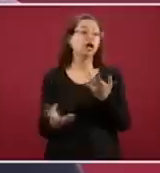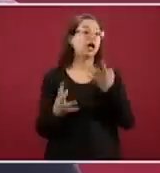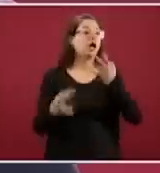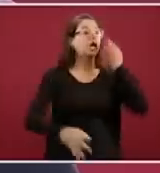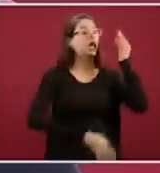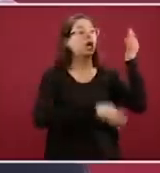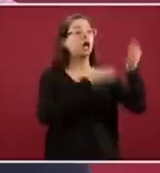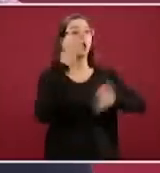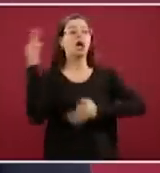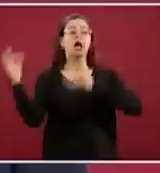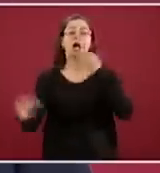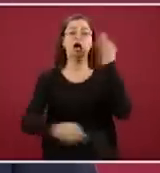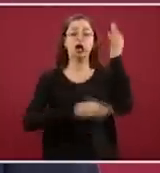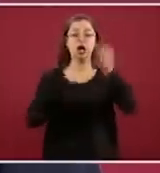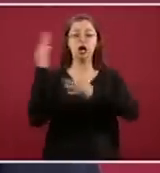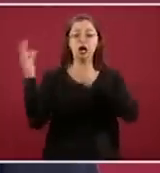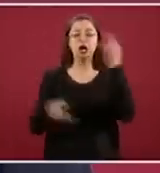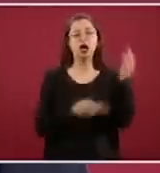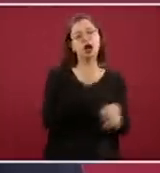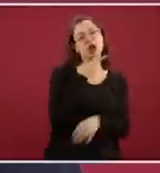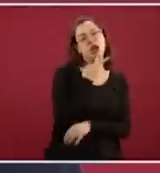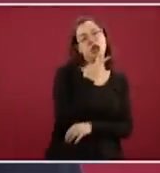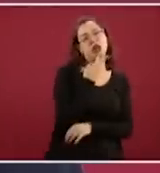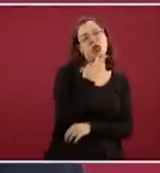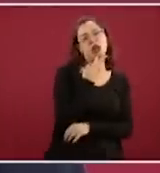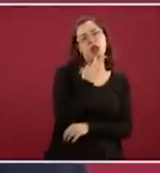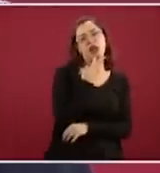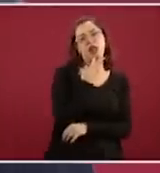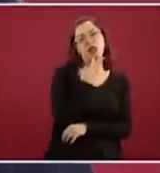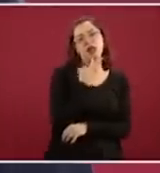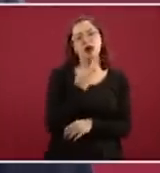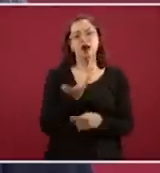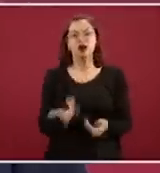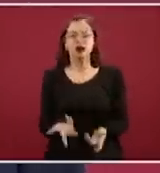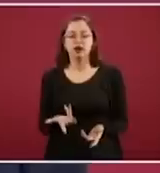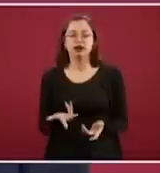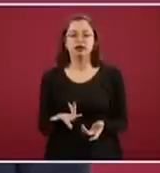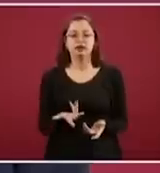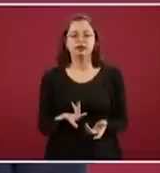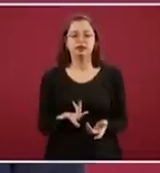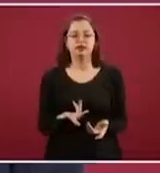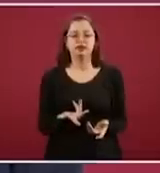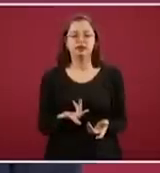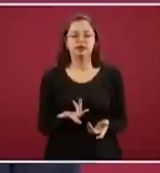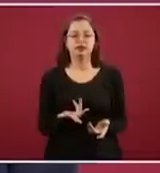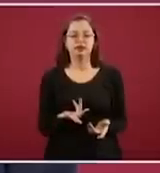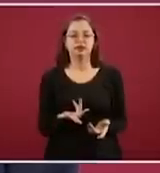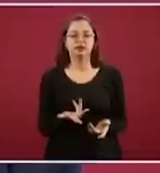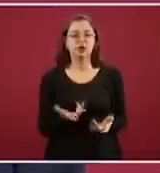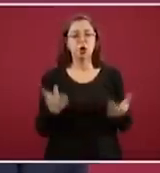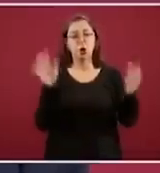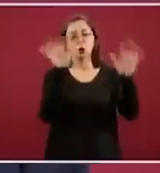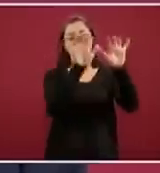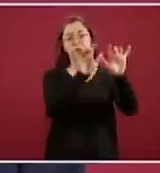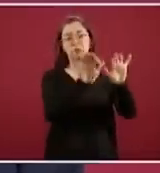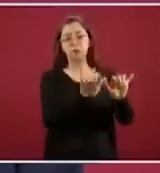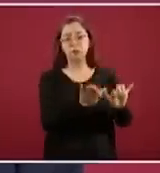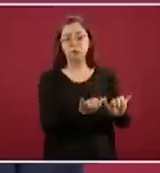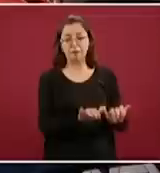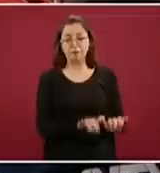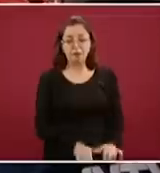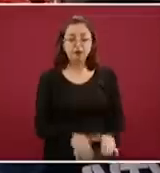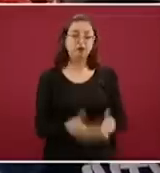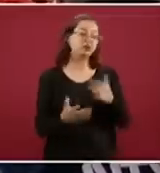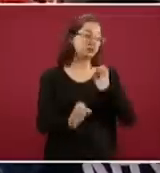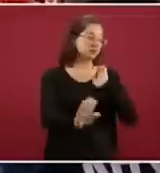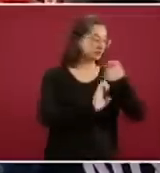campañas y en el discurso y en los escritos y